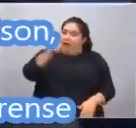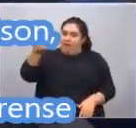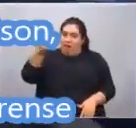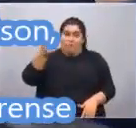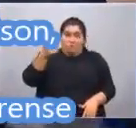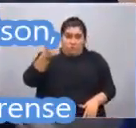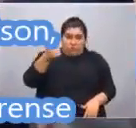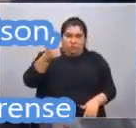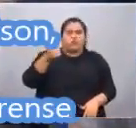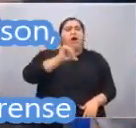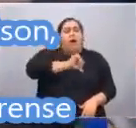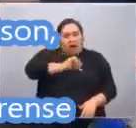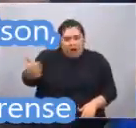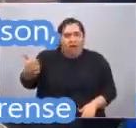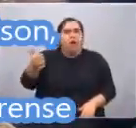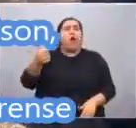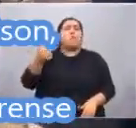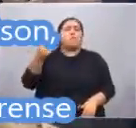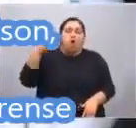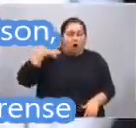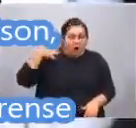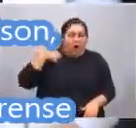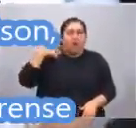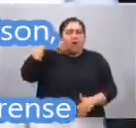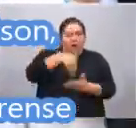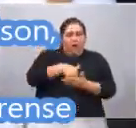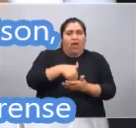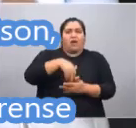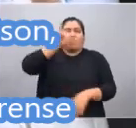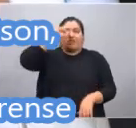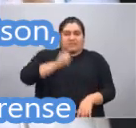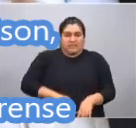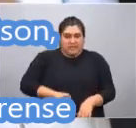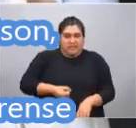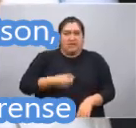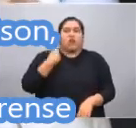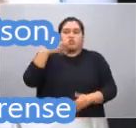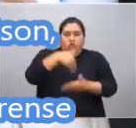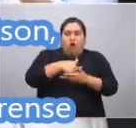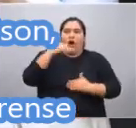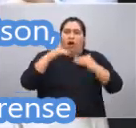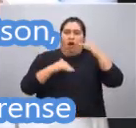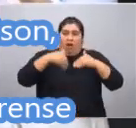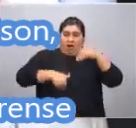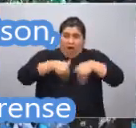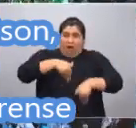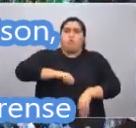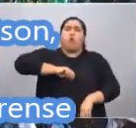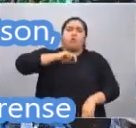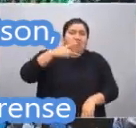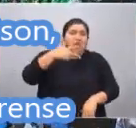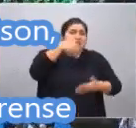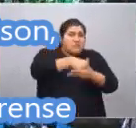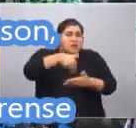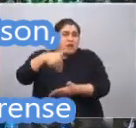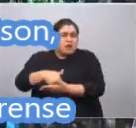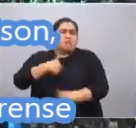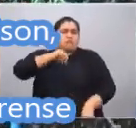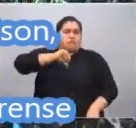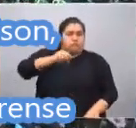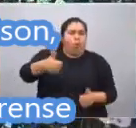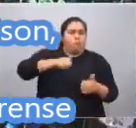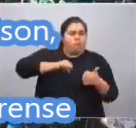PASO, ganamos las generales y ganamos el balotaje, las tres elecciones,